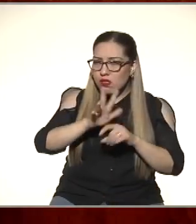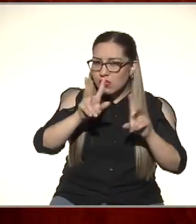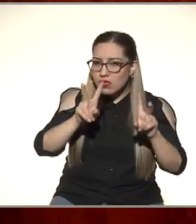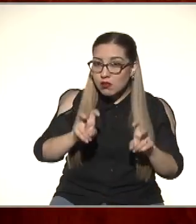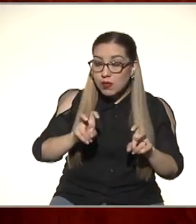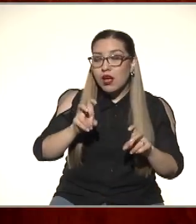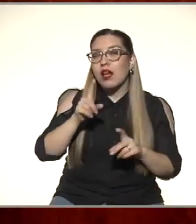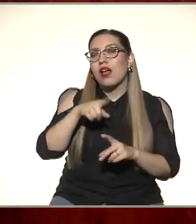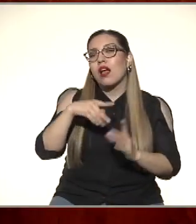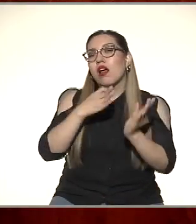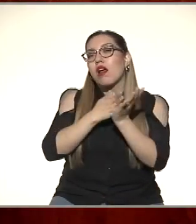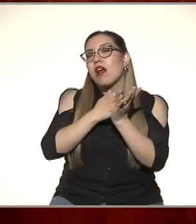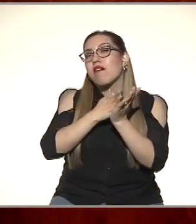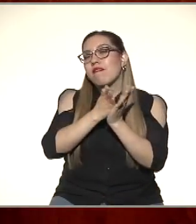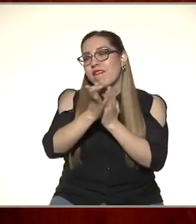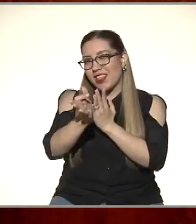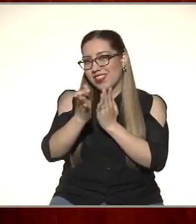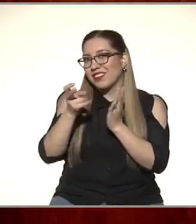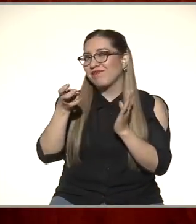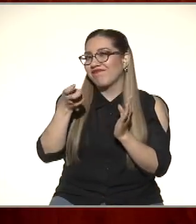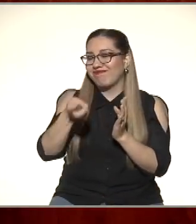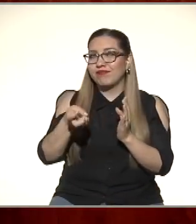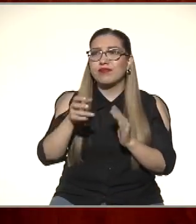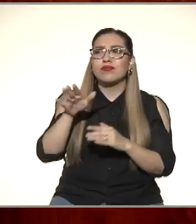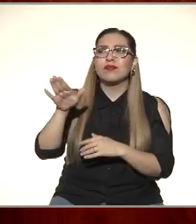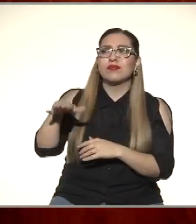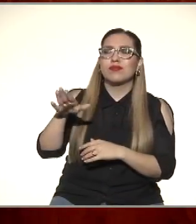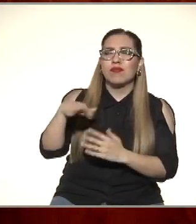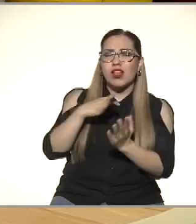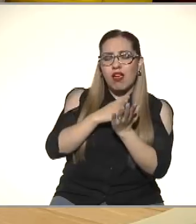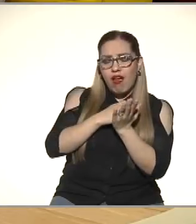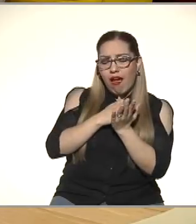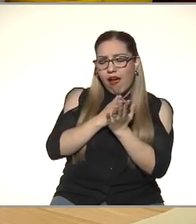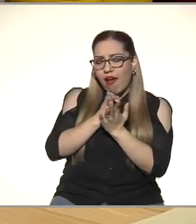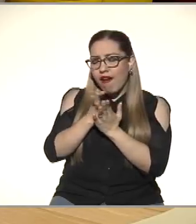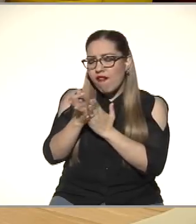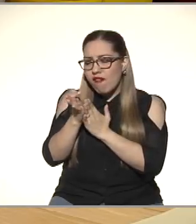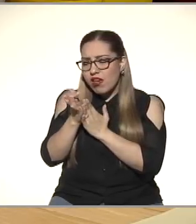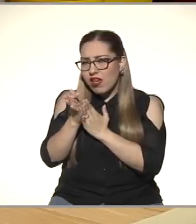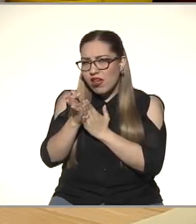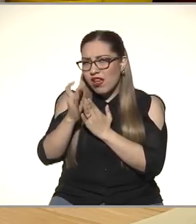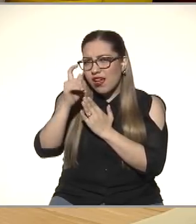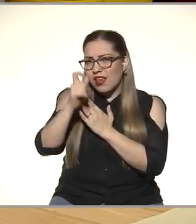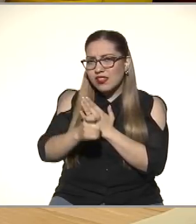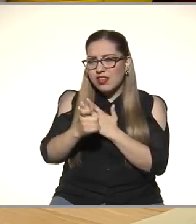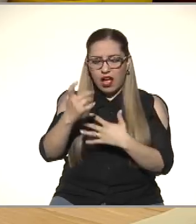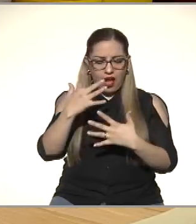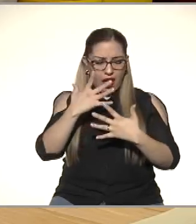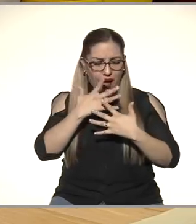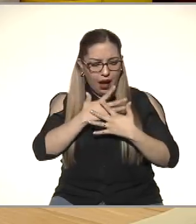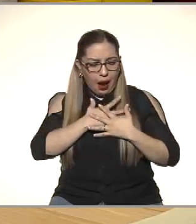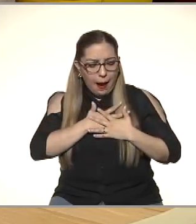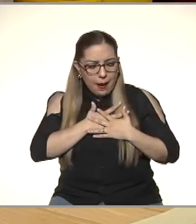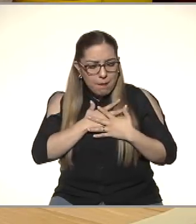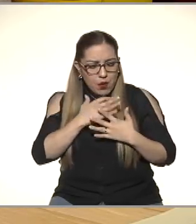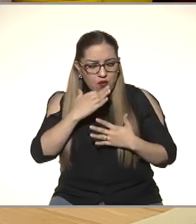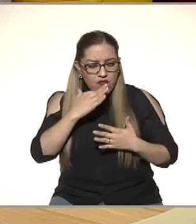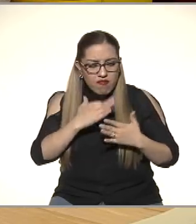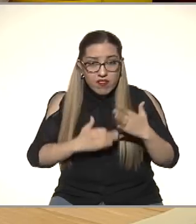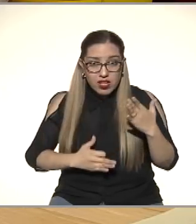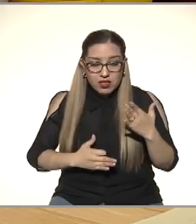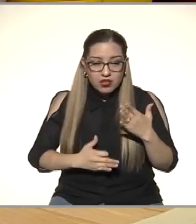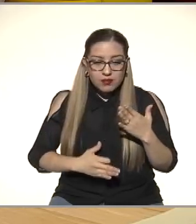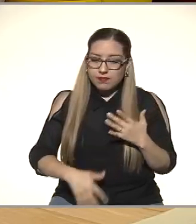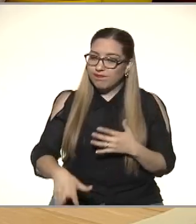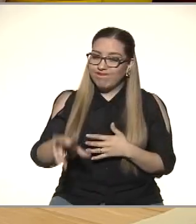la comunidad o en la familia. Sí. Oye, ¿y la infidelidad siempre es por falta de amor? O sea... No,